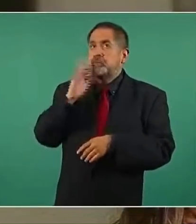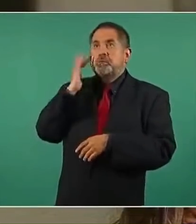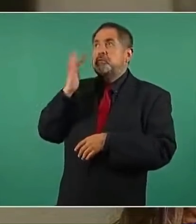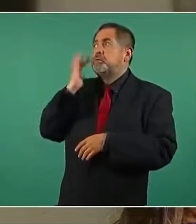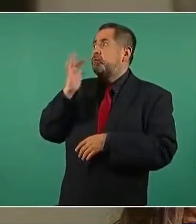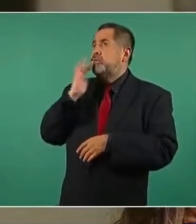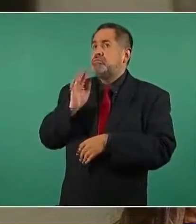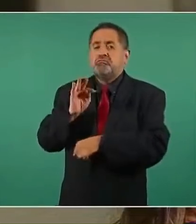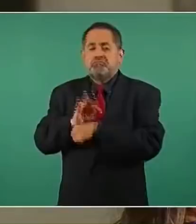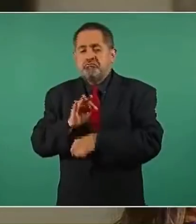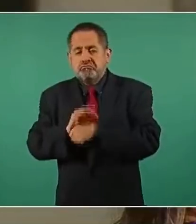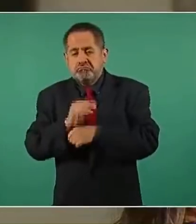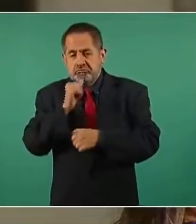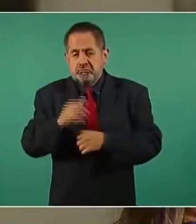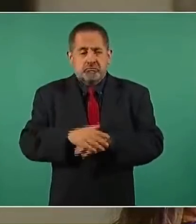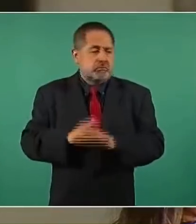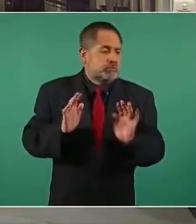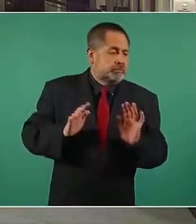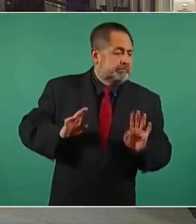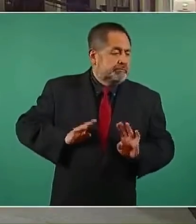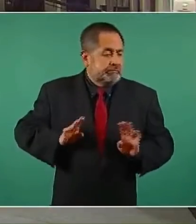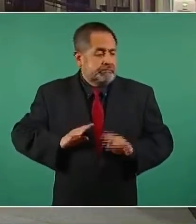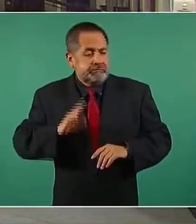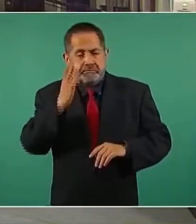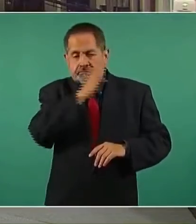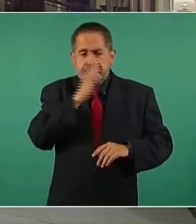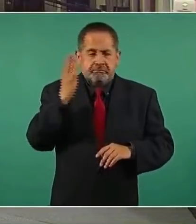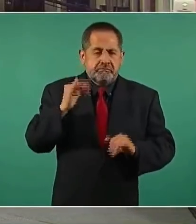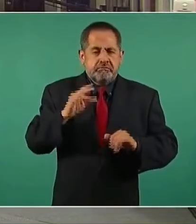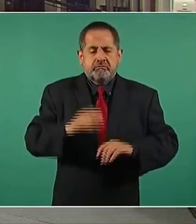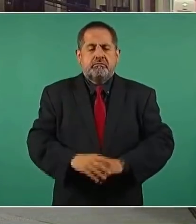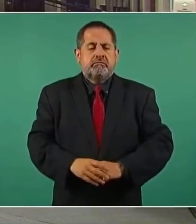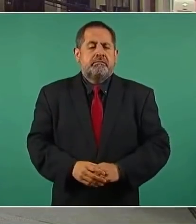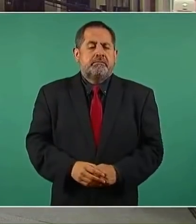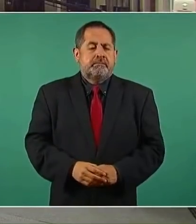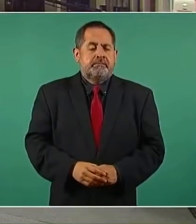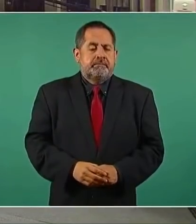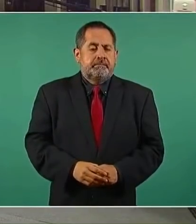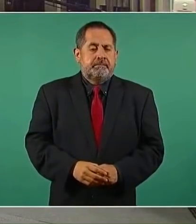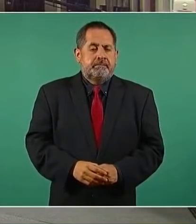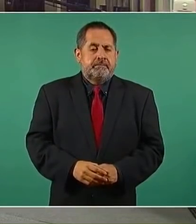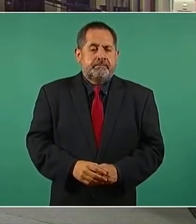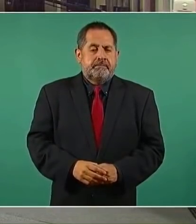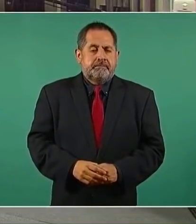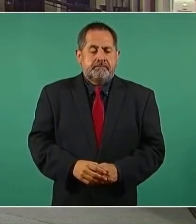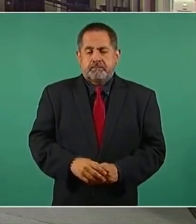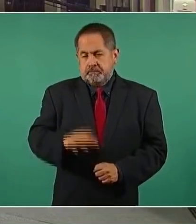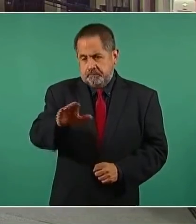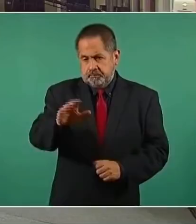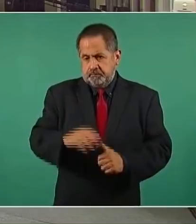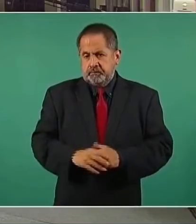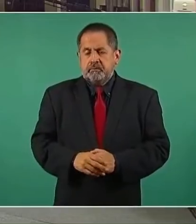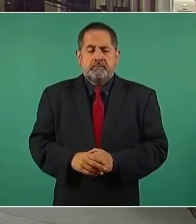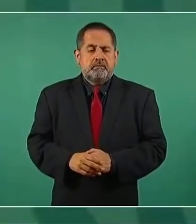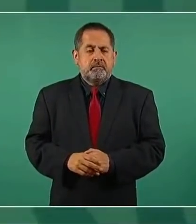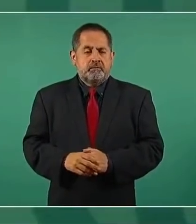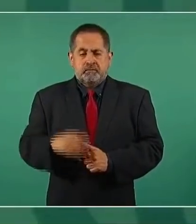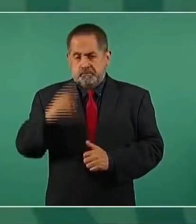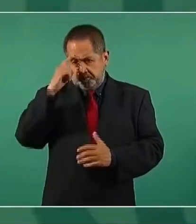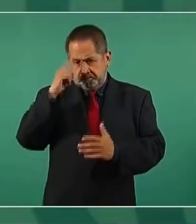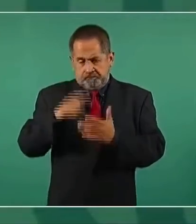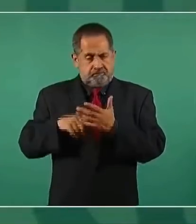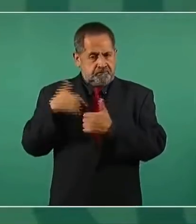o simplemente aplican la ley cuando les conviene. Y otra pregunta, presidente. Bueno, yo creo que se va